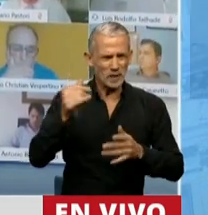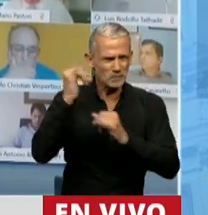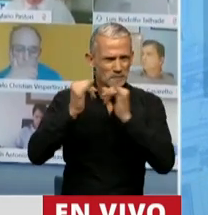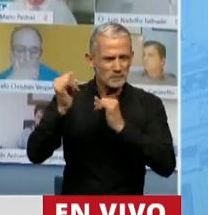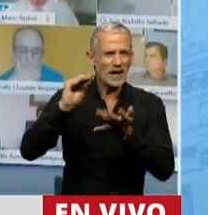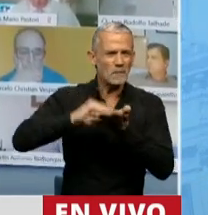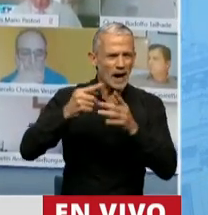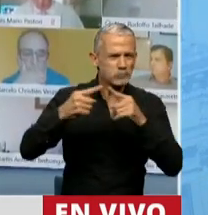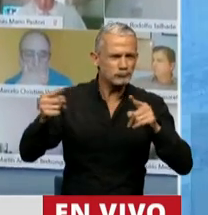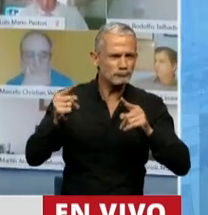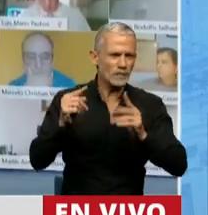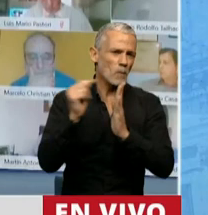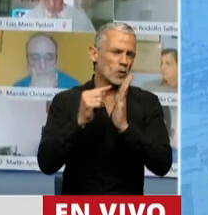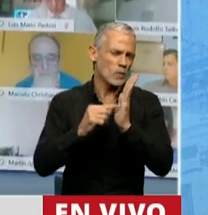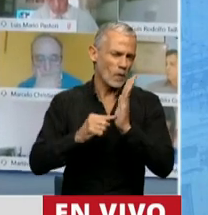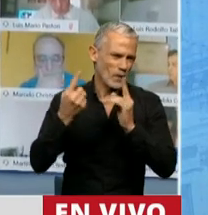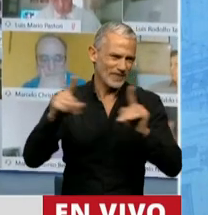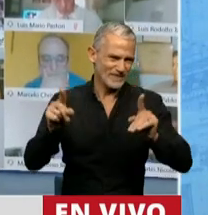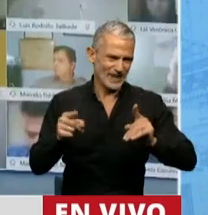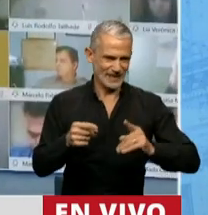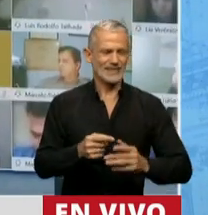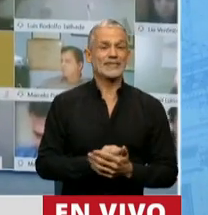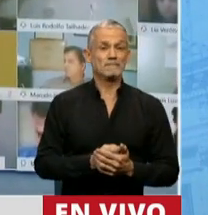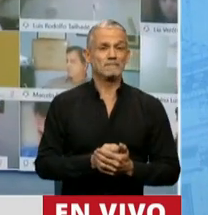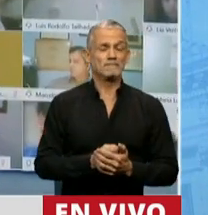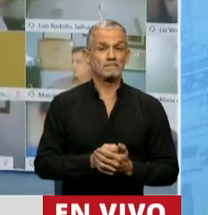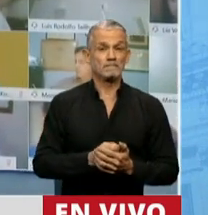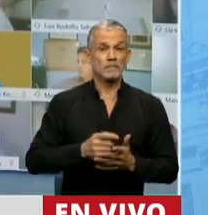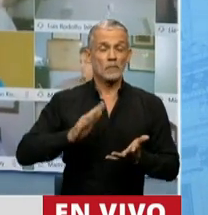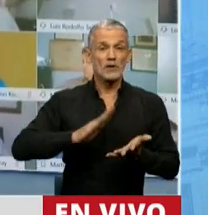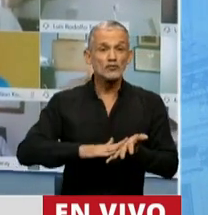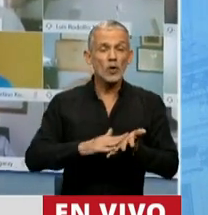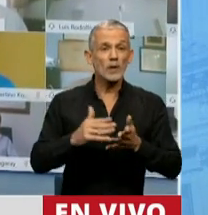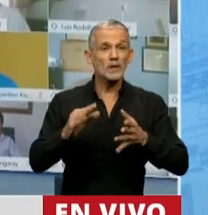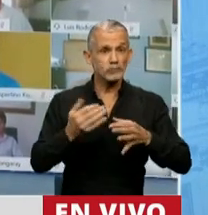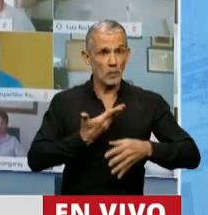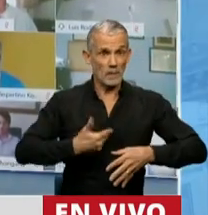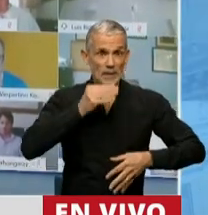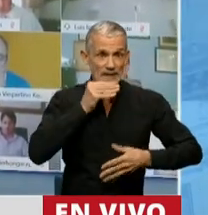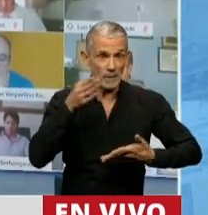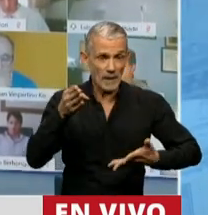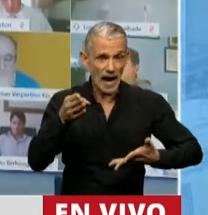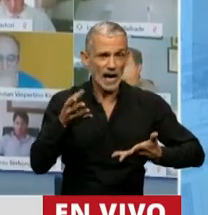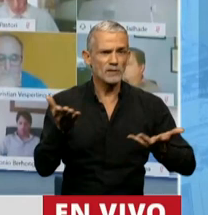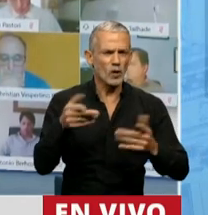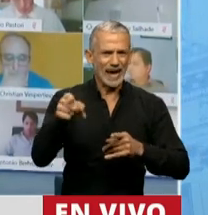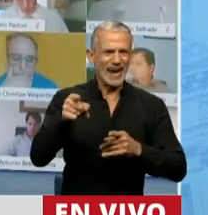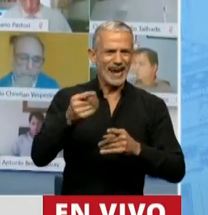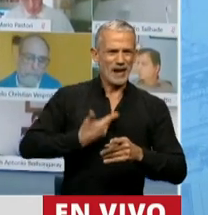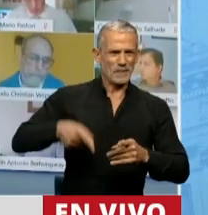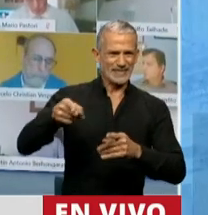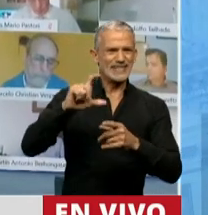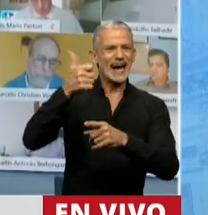aspectos de esta presentación, en función de la presidencia que ejerce de